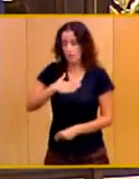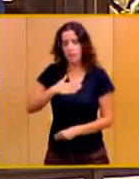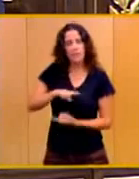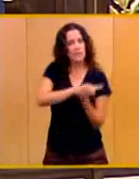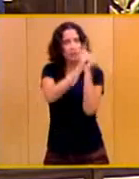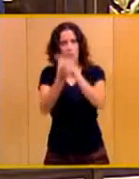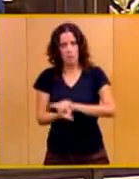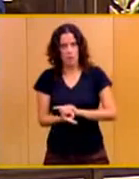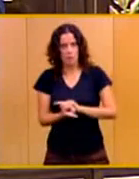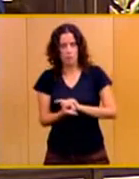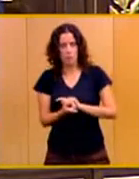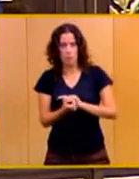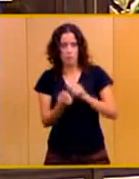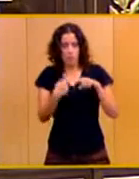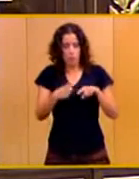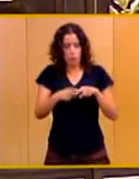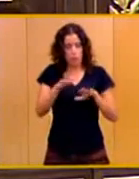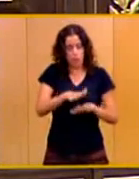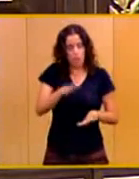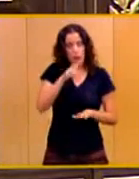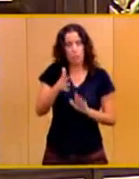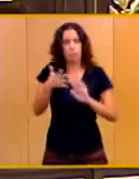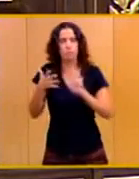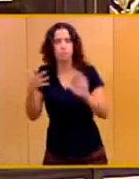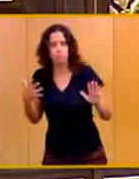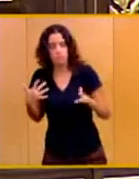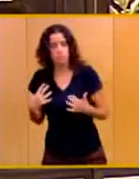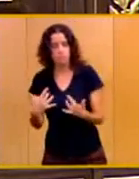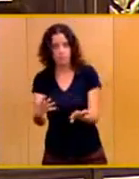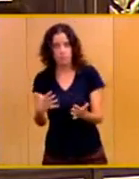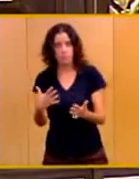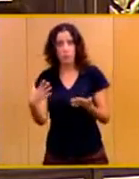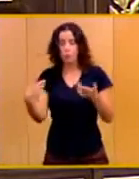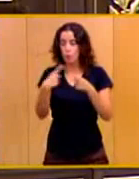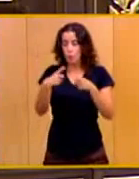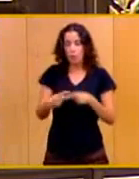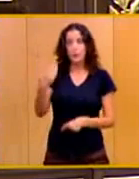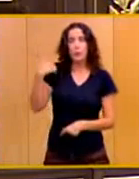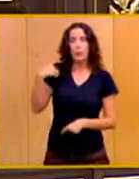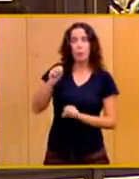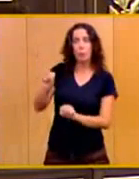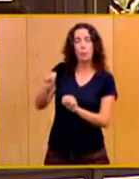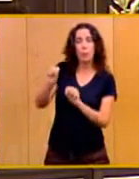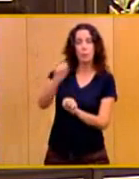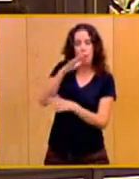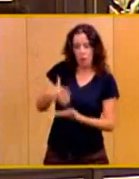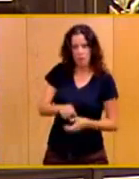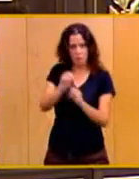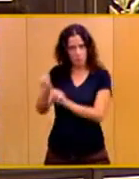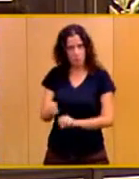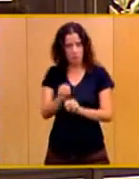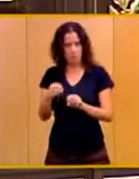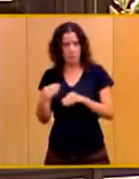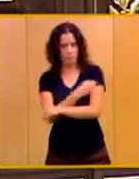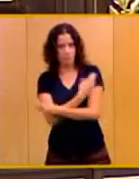la precipitación. Todo lo que rechazaba entonces lo defiende ahora. Le dije hace un año, una